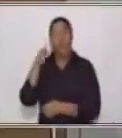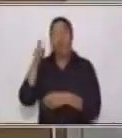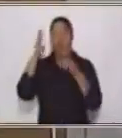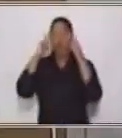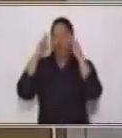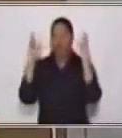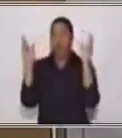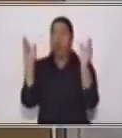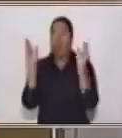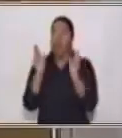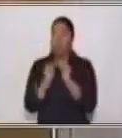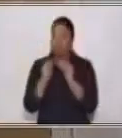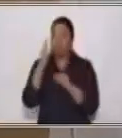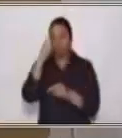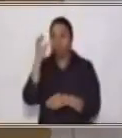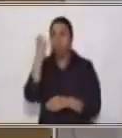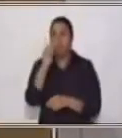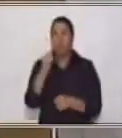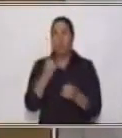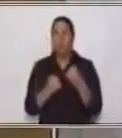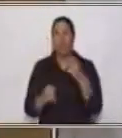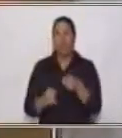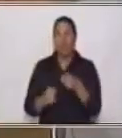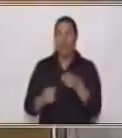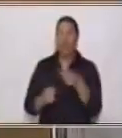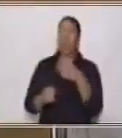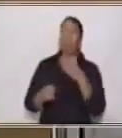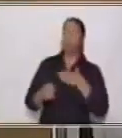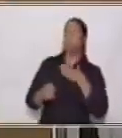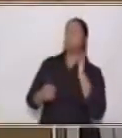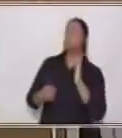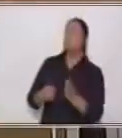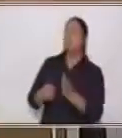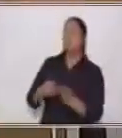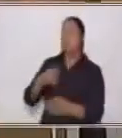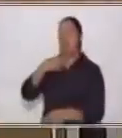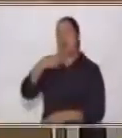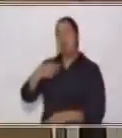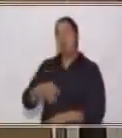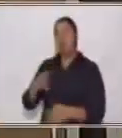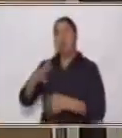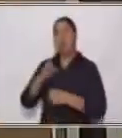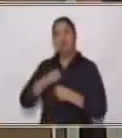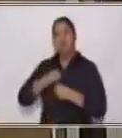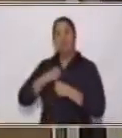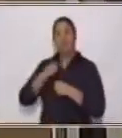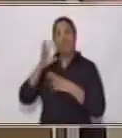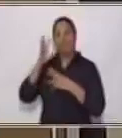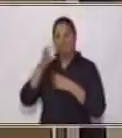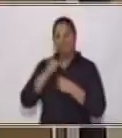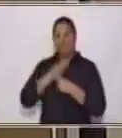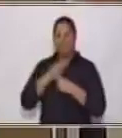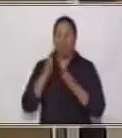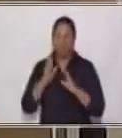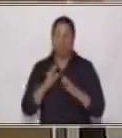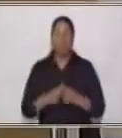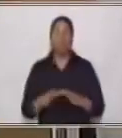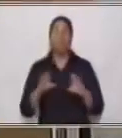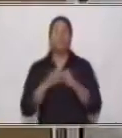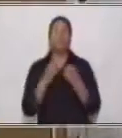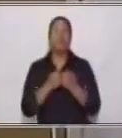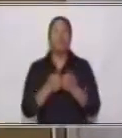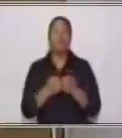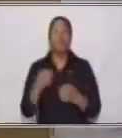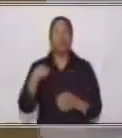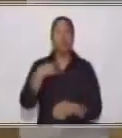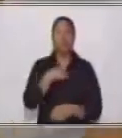que yo le mando, es obediente. Ahí ya estamos concluyendo acerca de lo que vemos